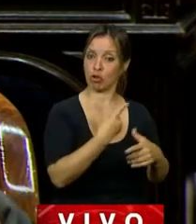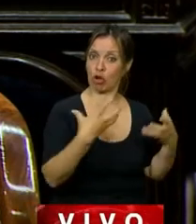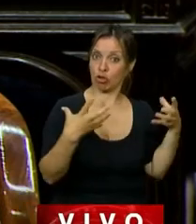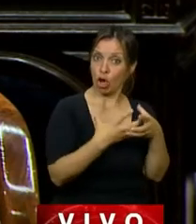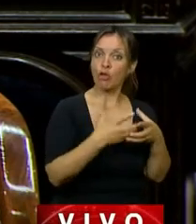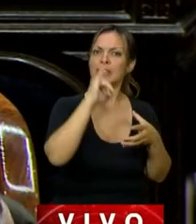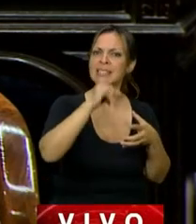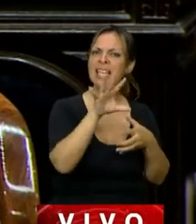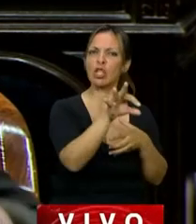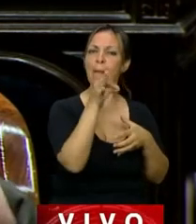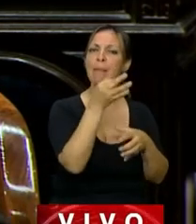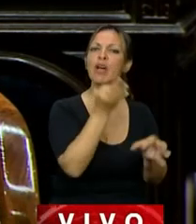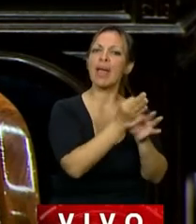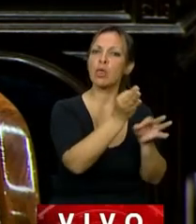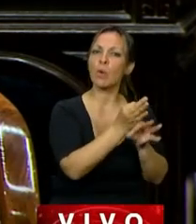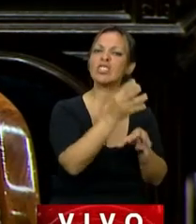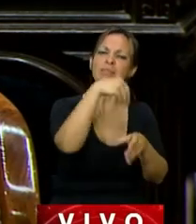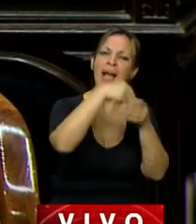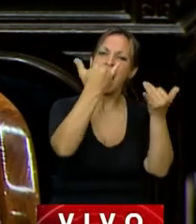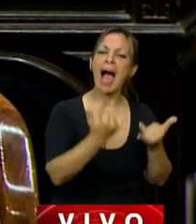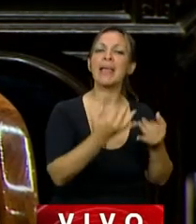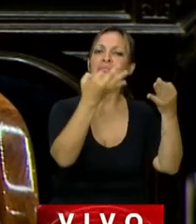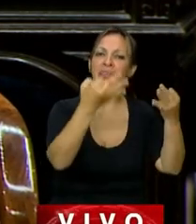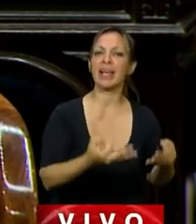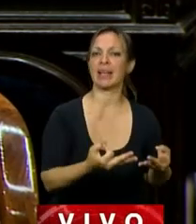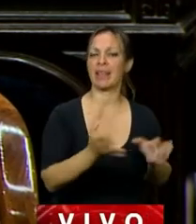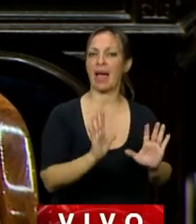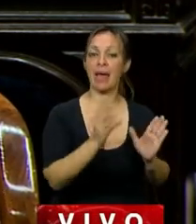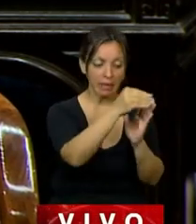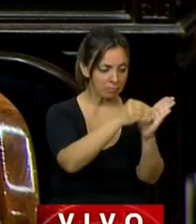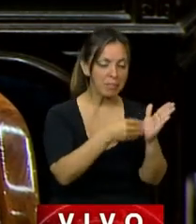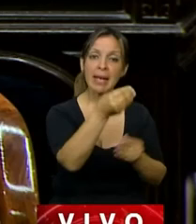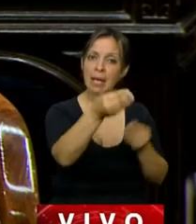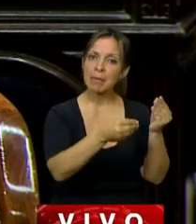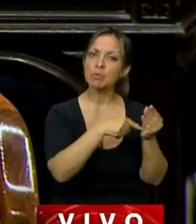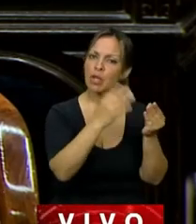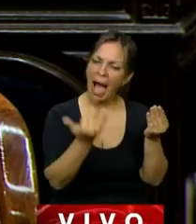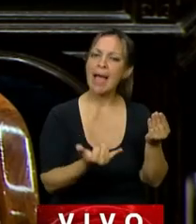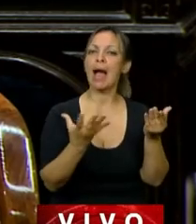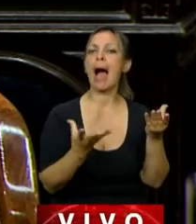la educación, tiene dignidad y tiene en este presupuesto un